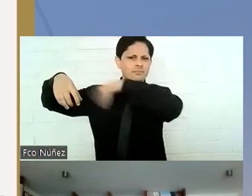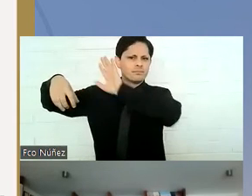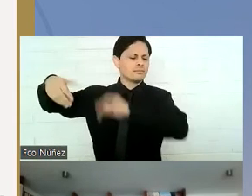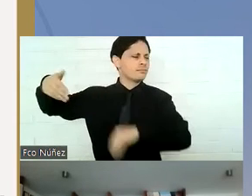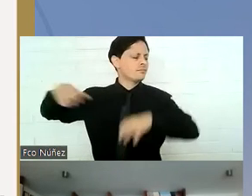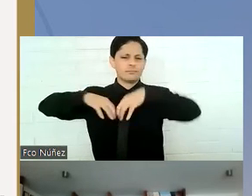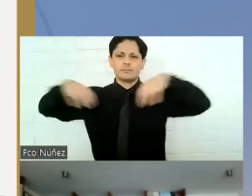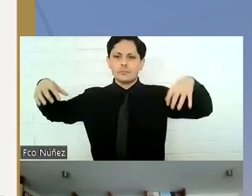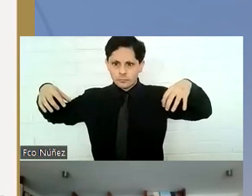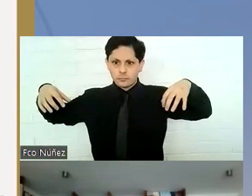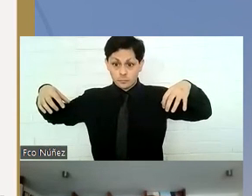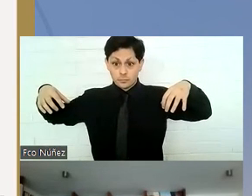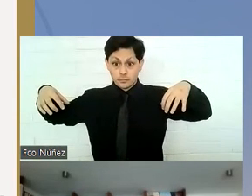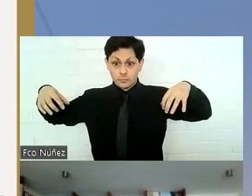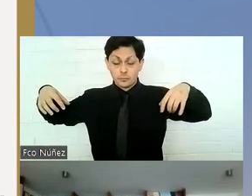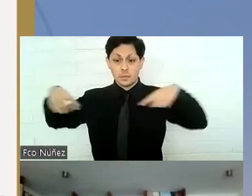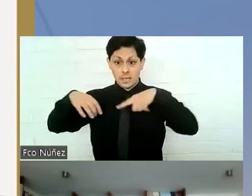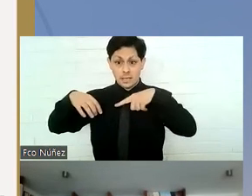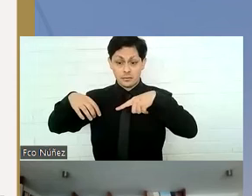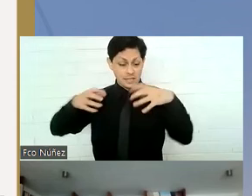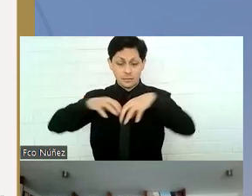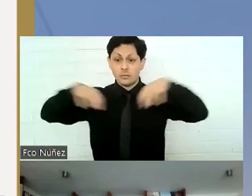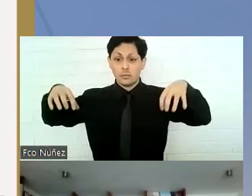general. Feminismo al patriarcado,